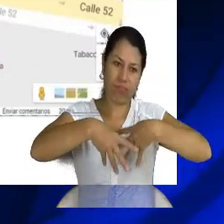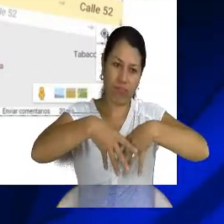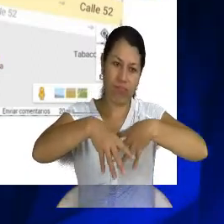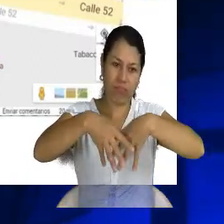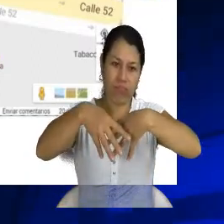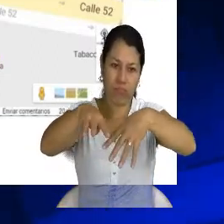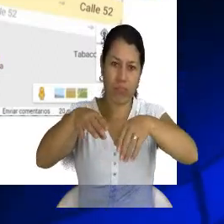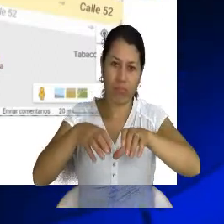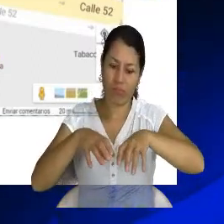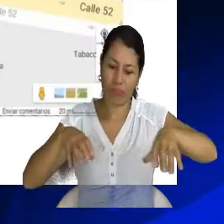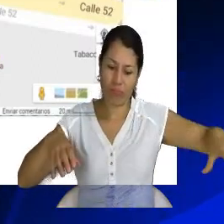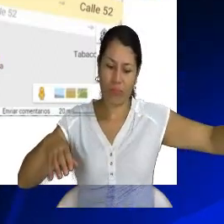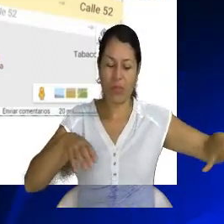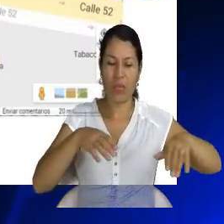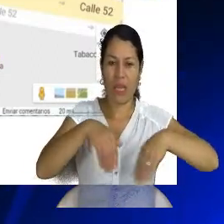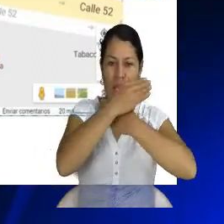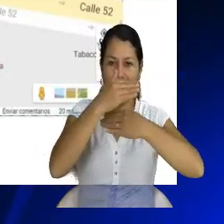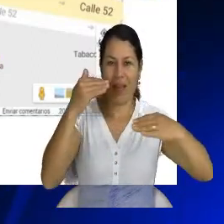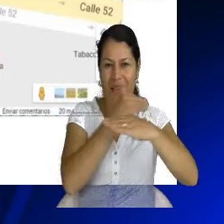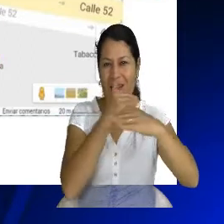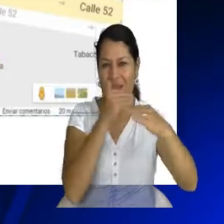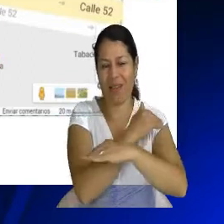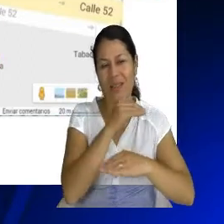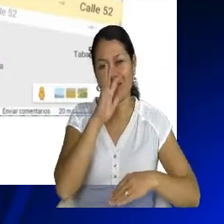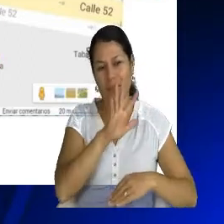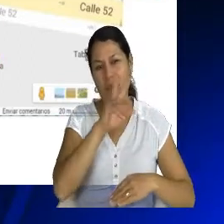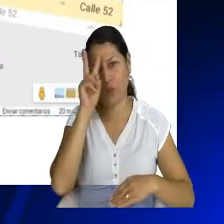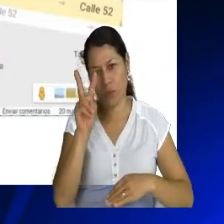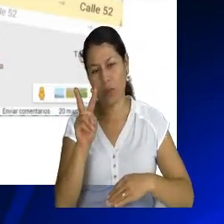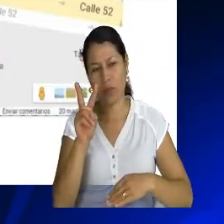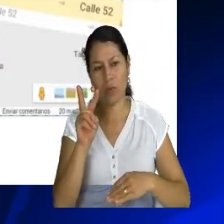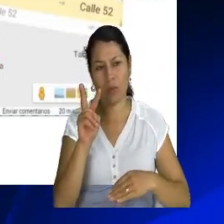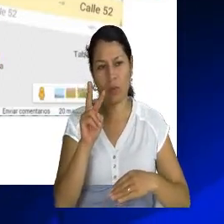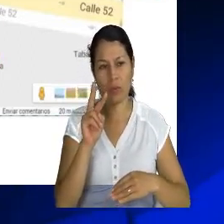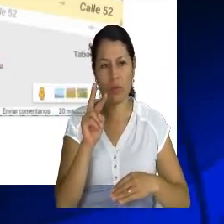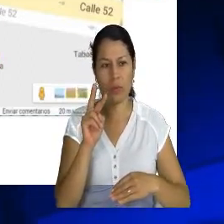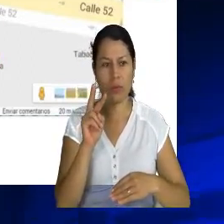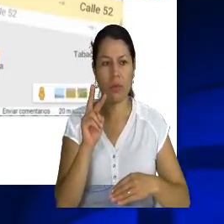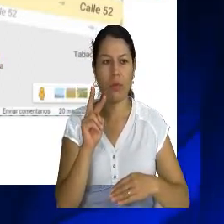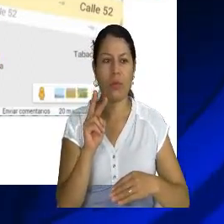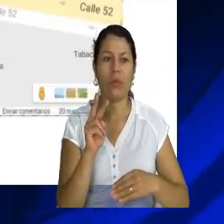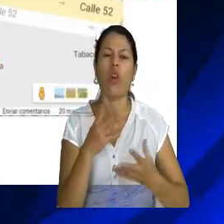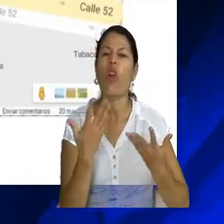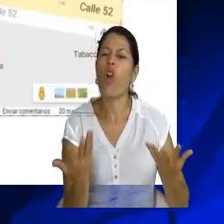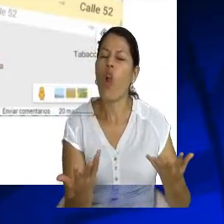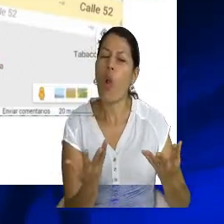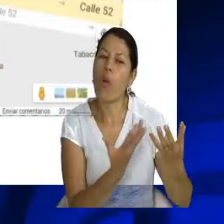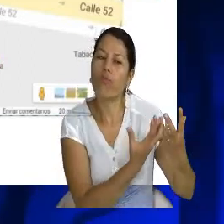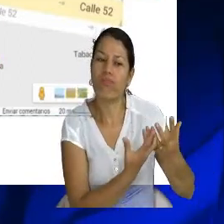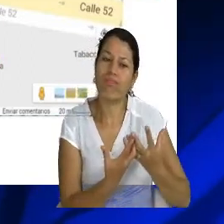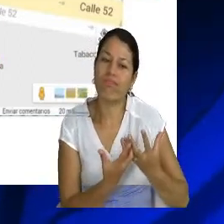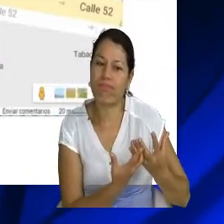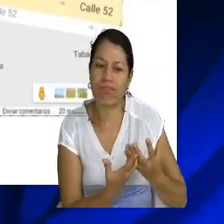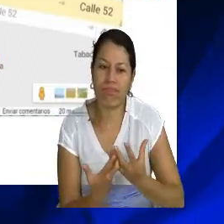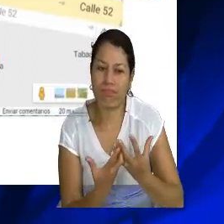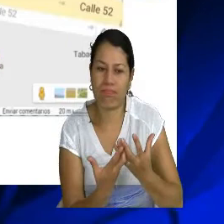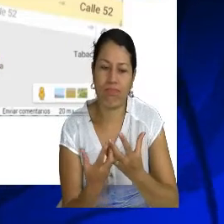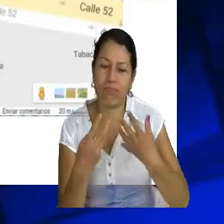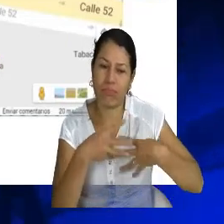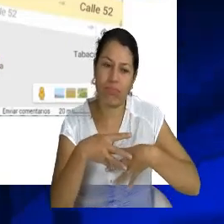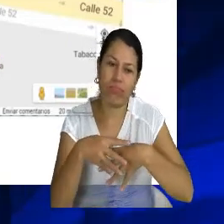calle 52. Entonces, cómo es que se van a ir desfilando y cómo van a llegar hasta la parte